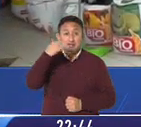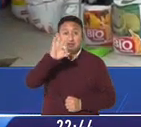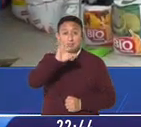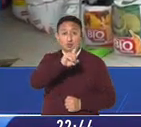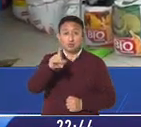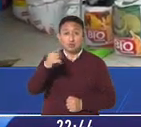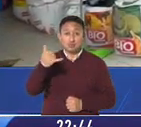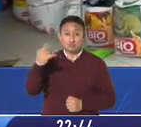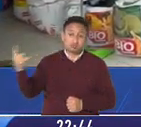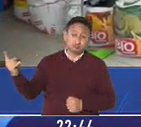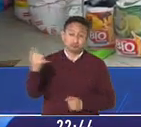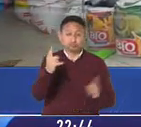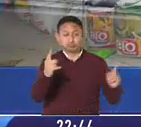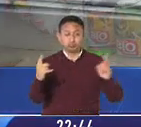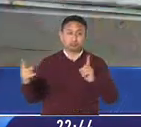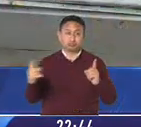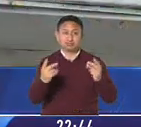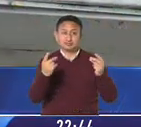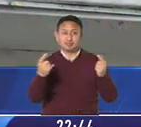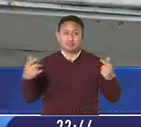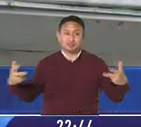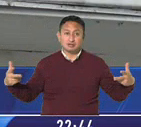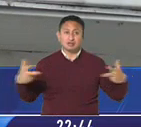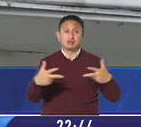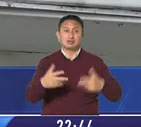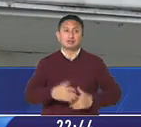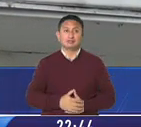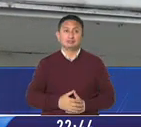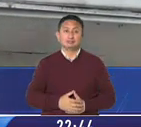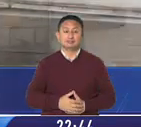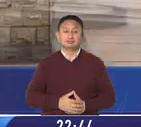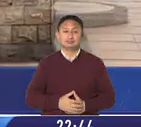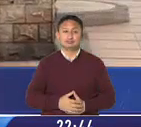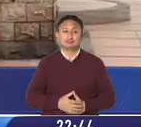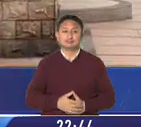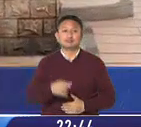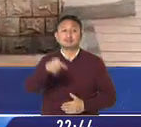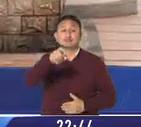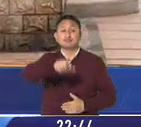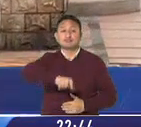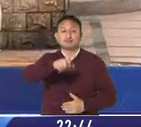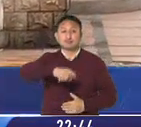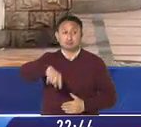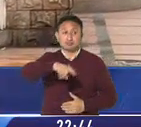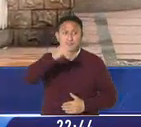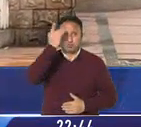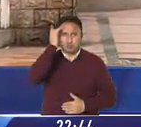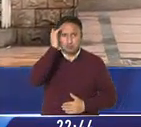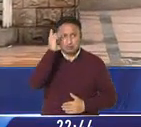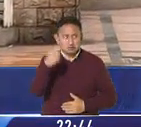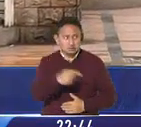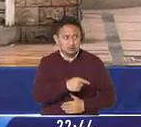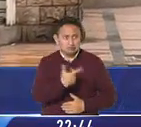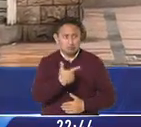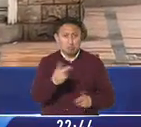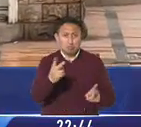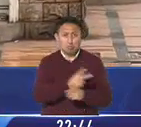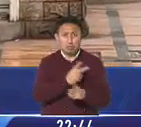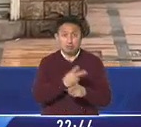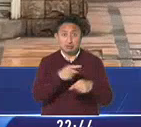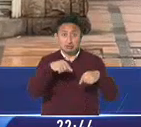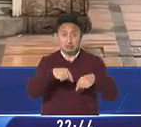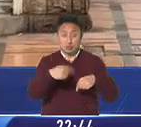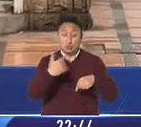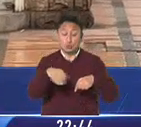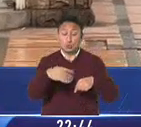ECU 911 de Machala y se coordinó con los agentes del orden. Ciudadanos se mostraron preocupados ante el aumento de la delincuencia